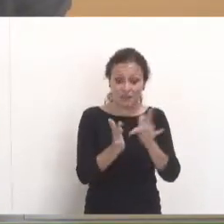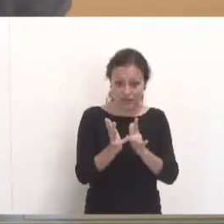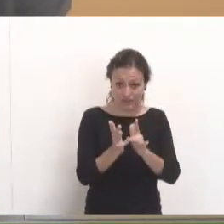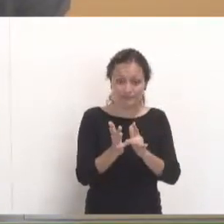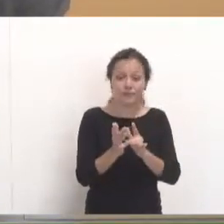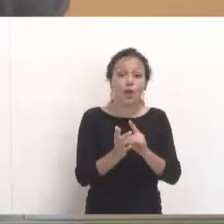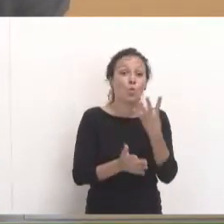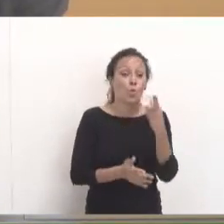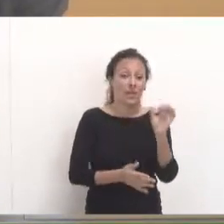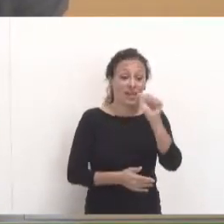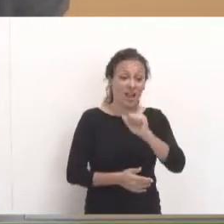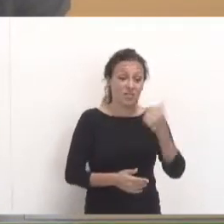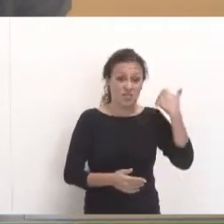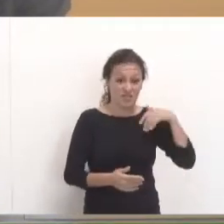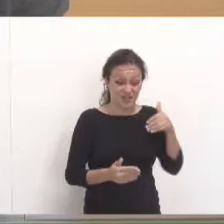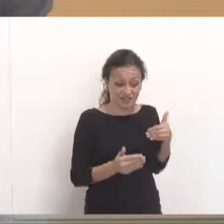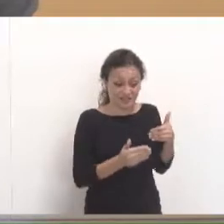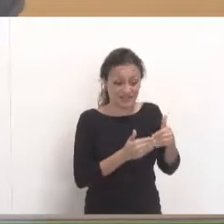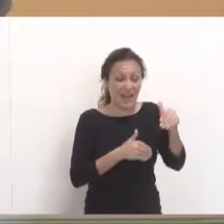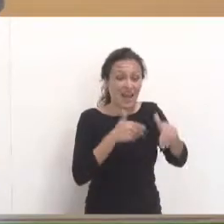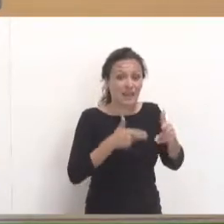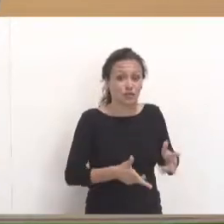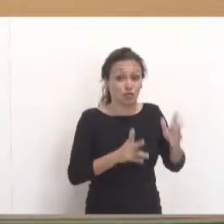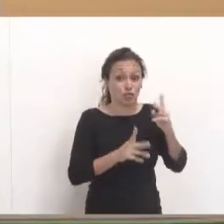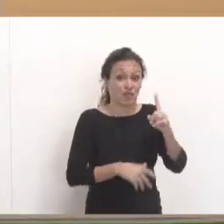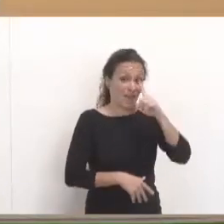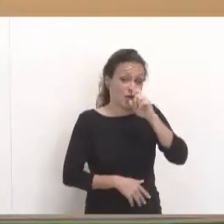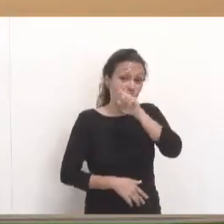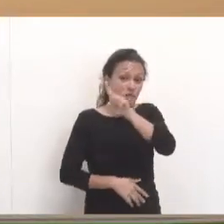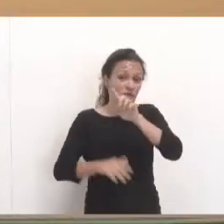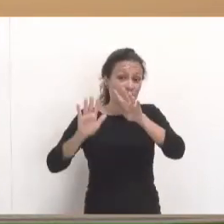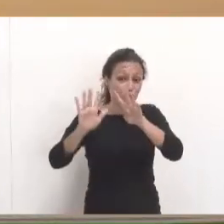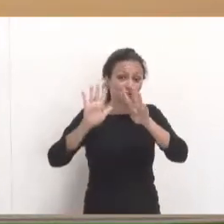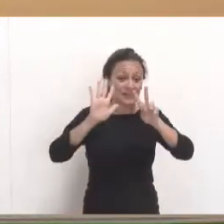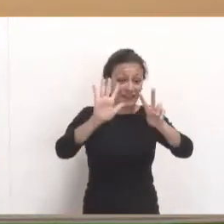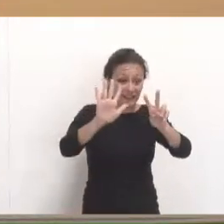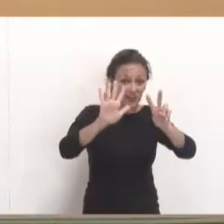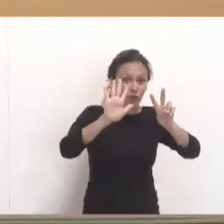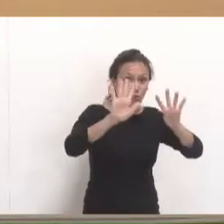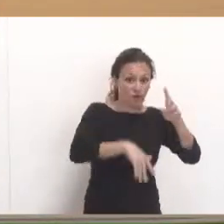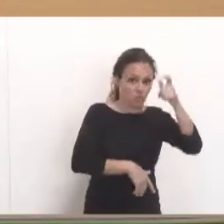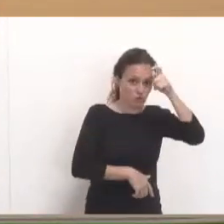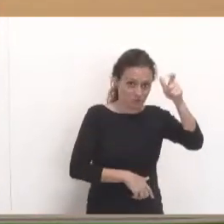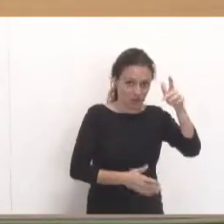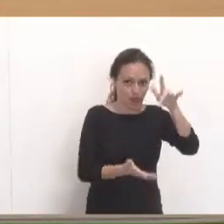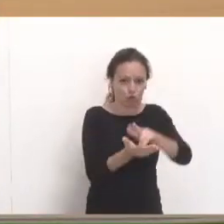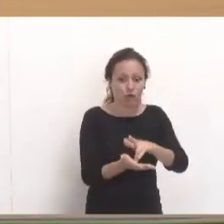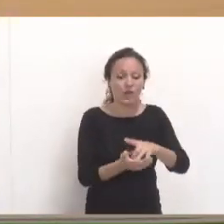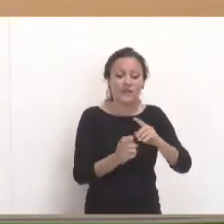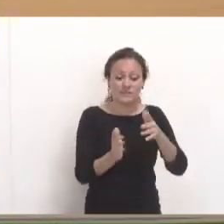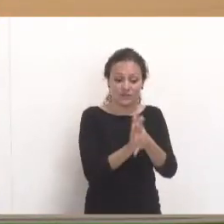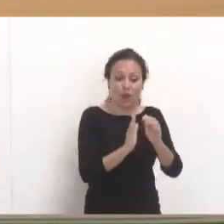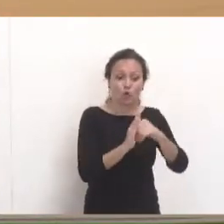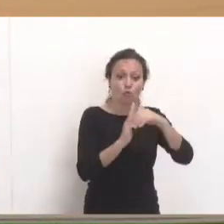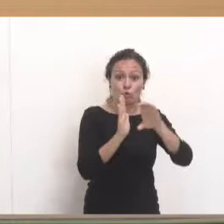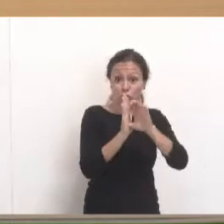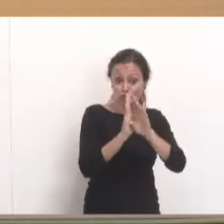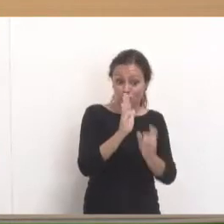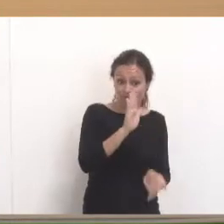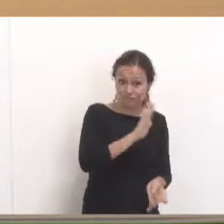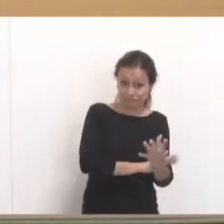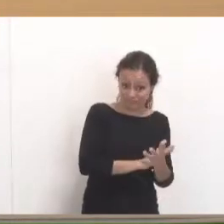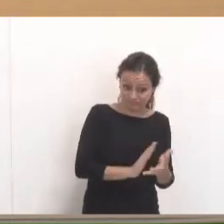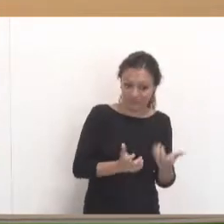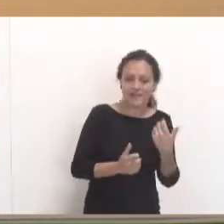la celebración en nuestro país de las elecciones municipales de 1979, las primeras tras la aprobación de la Constitución, un acontecimiento que